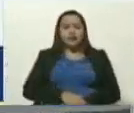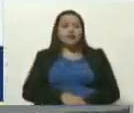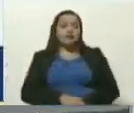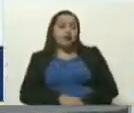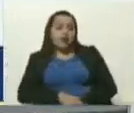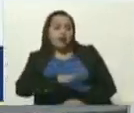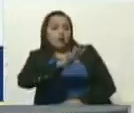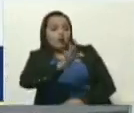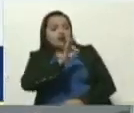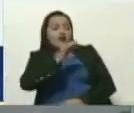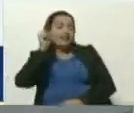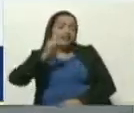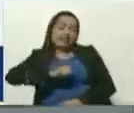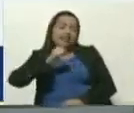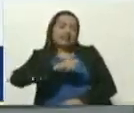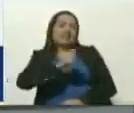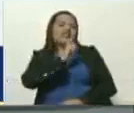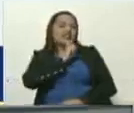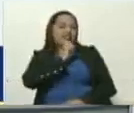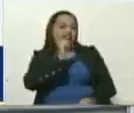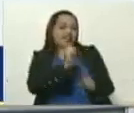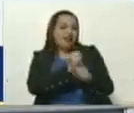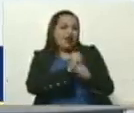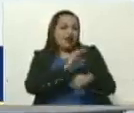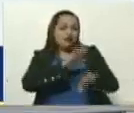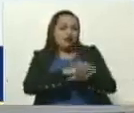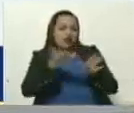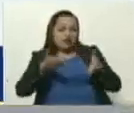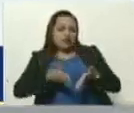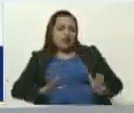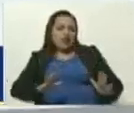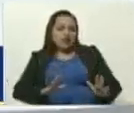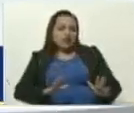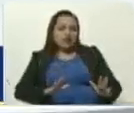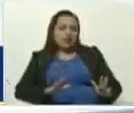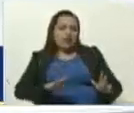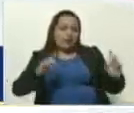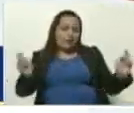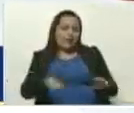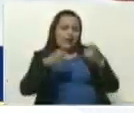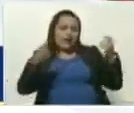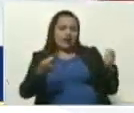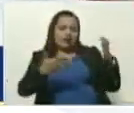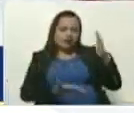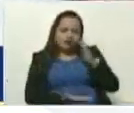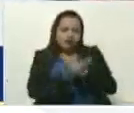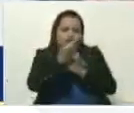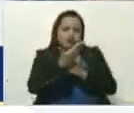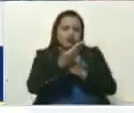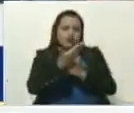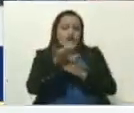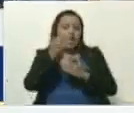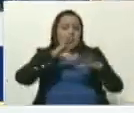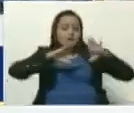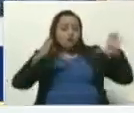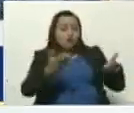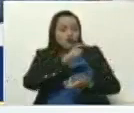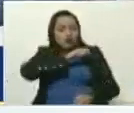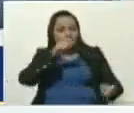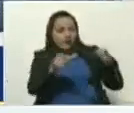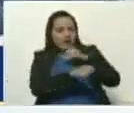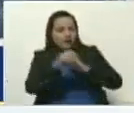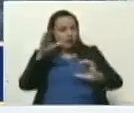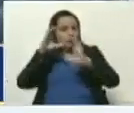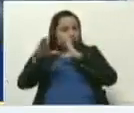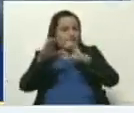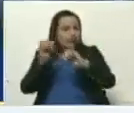que ha sido todo un reto, porque además nace como un periódico impreso en el medio del mundo transformándose hacia la comunicación digital,